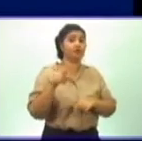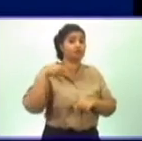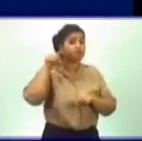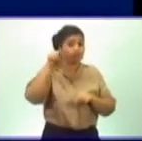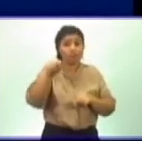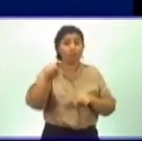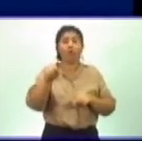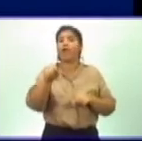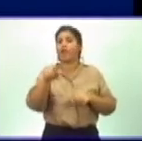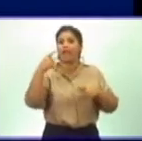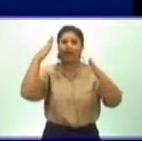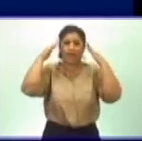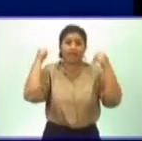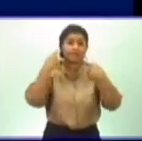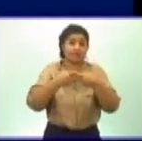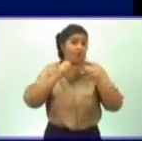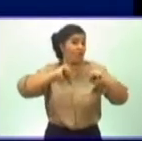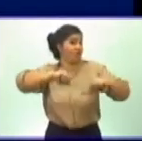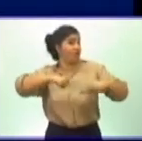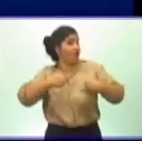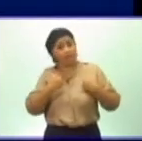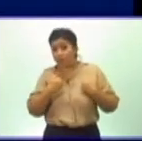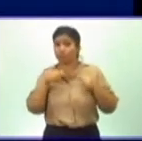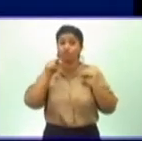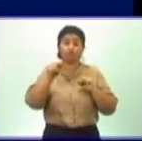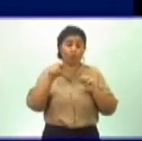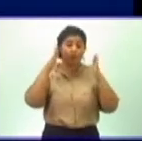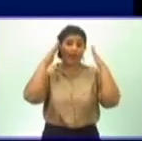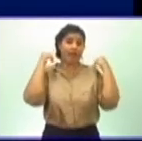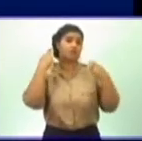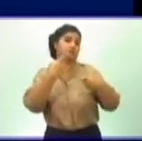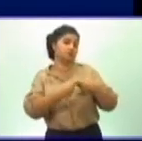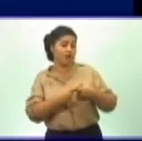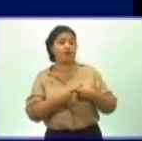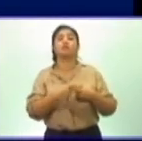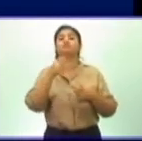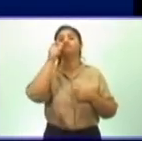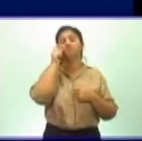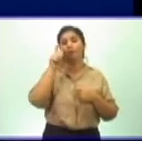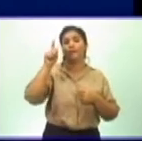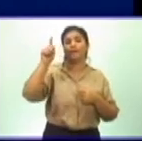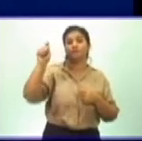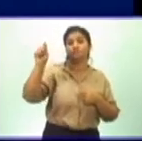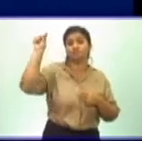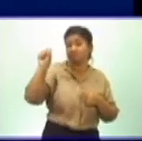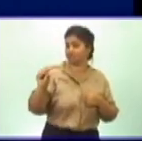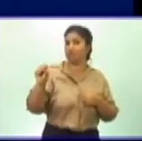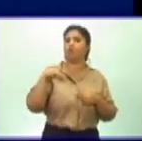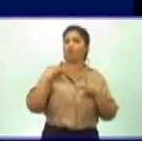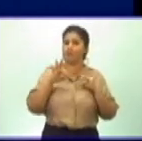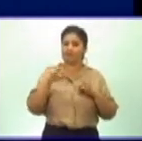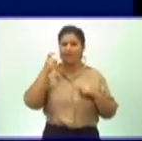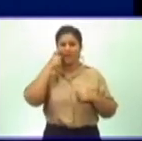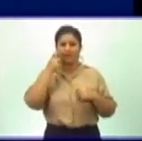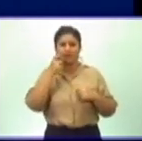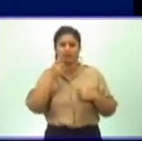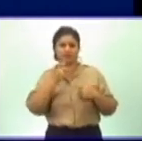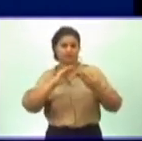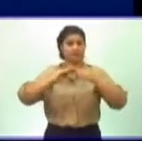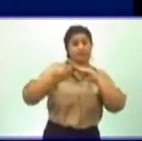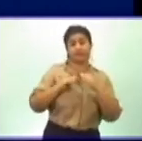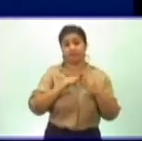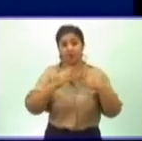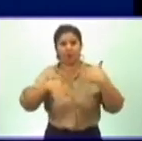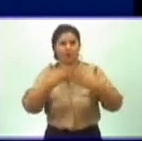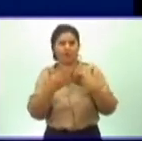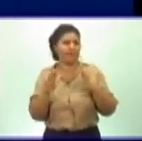con Tartufo. Bueno, ¿qué ocurrirá después? Porque fíjense que ya el escándalo se viene dando desde el inicio. Vamos a ver